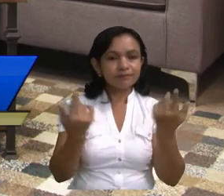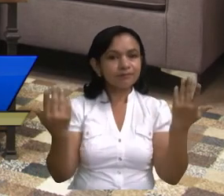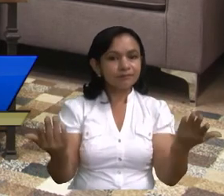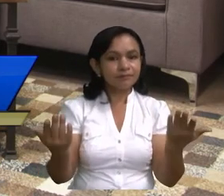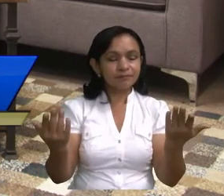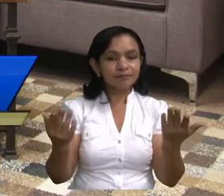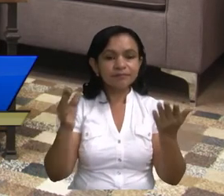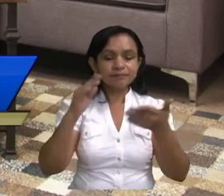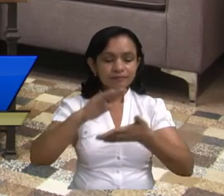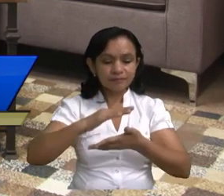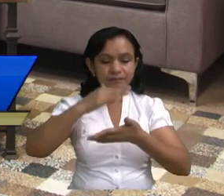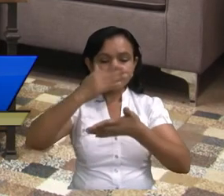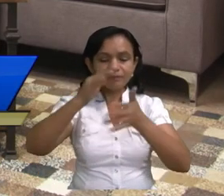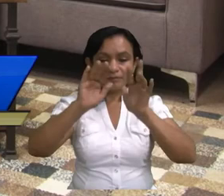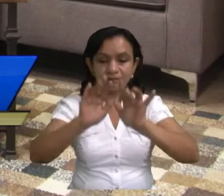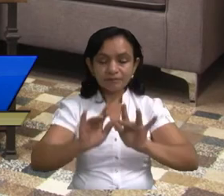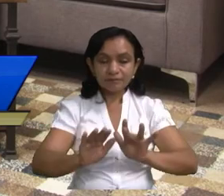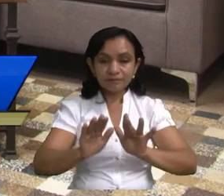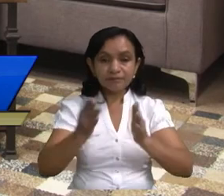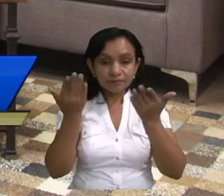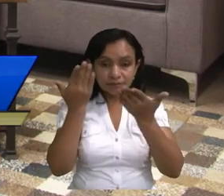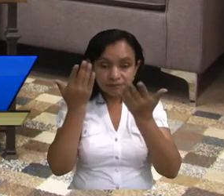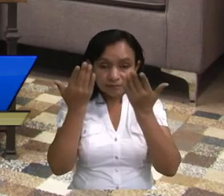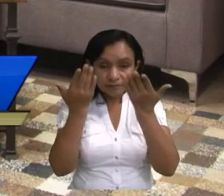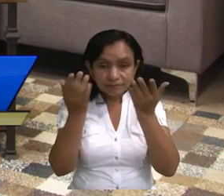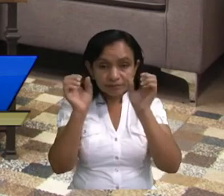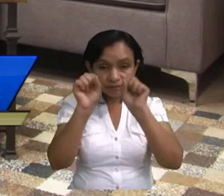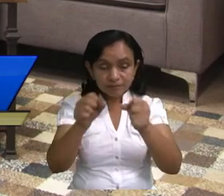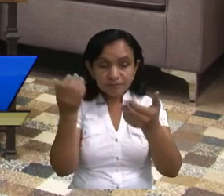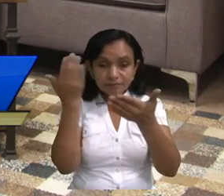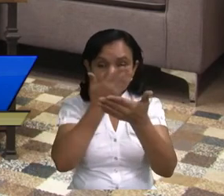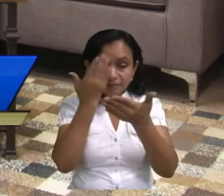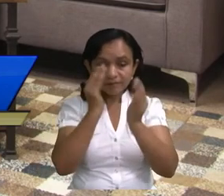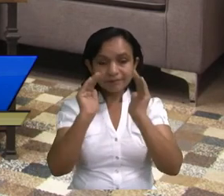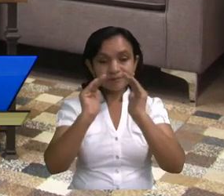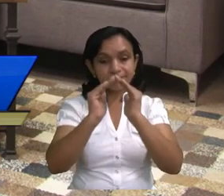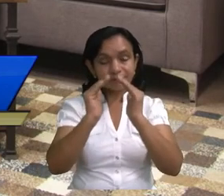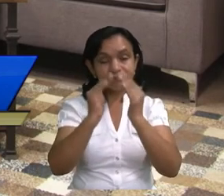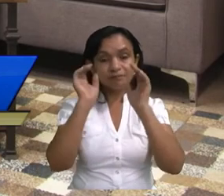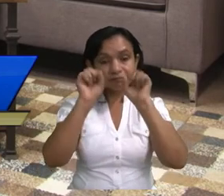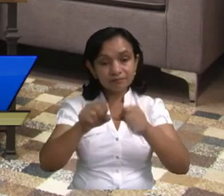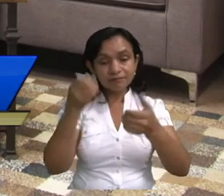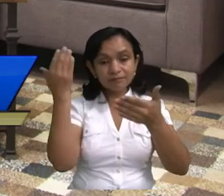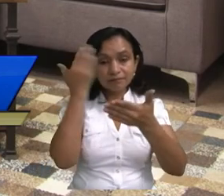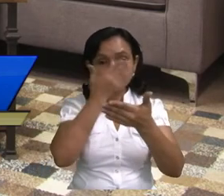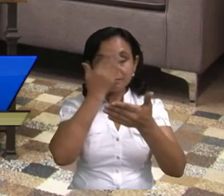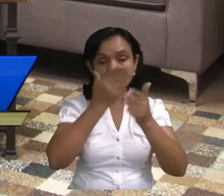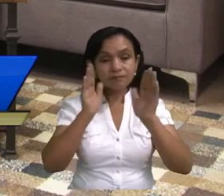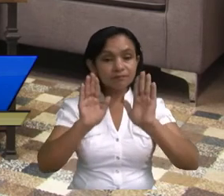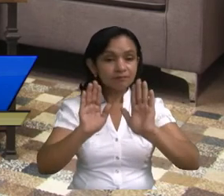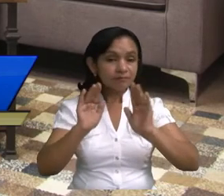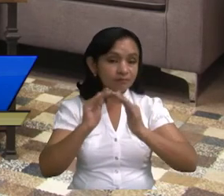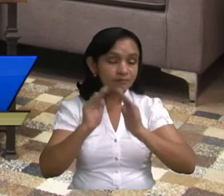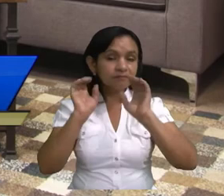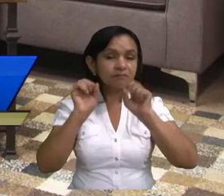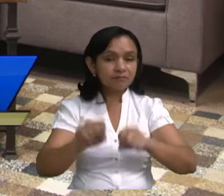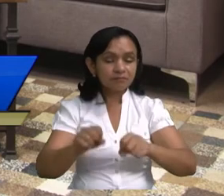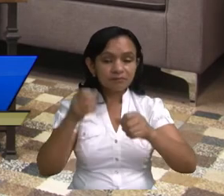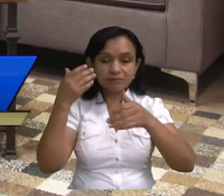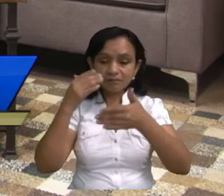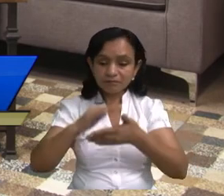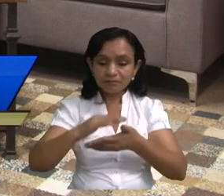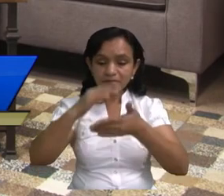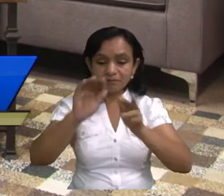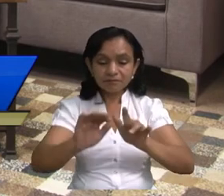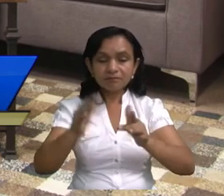da la opción a las personas que puedan estudiar desde su casa o también donde ellos están pueden acceder